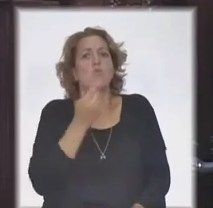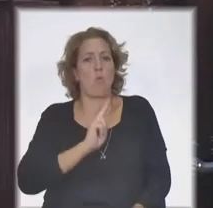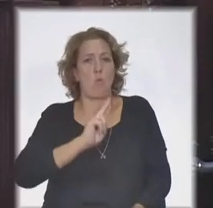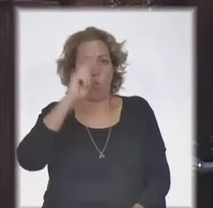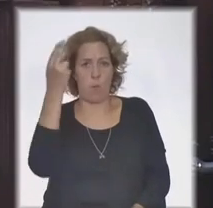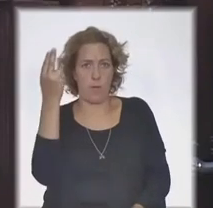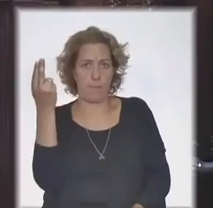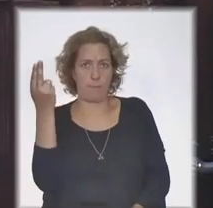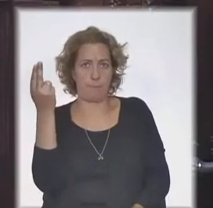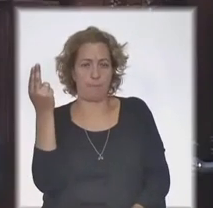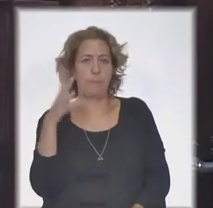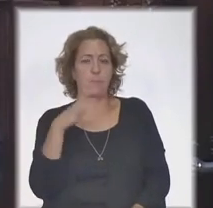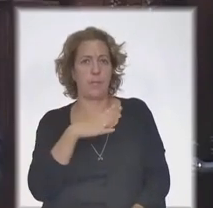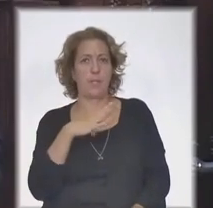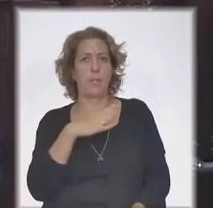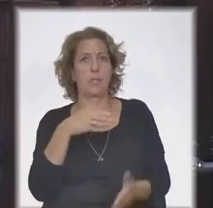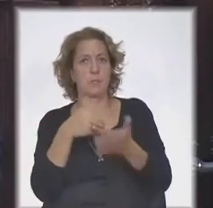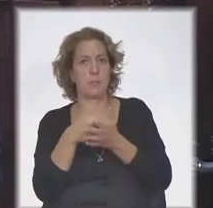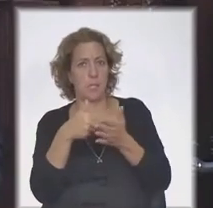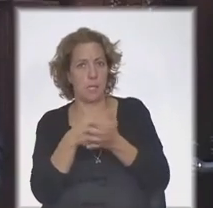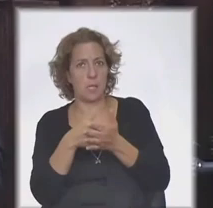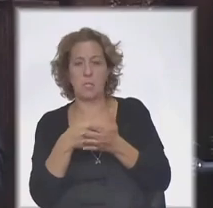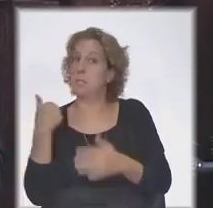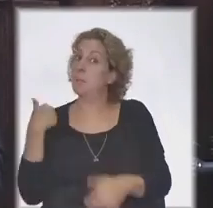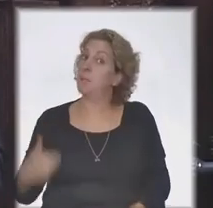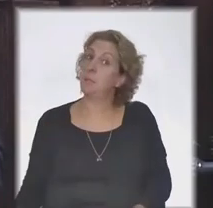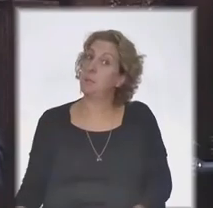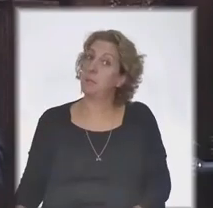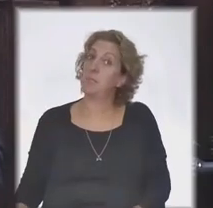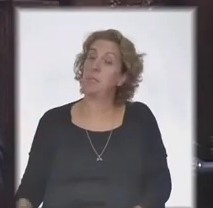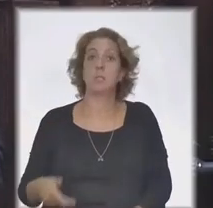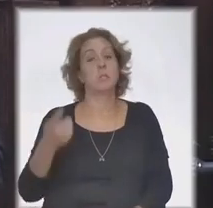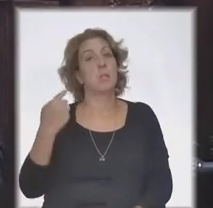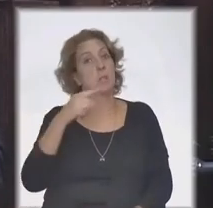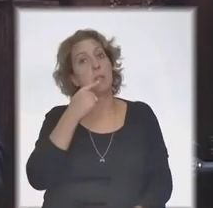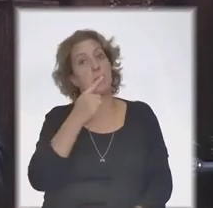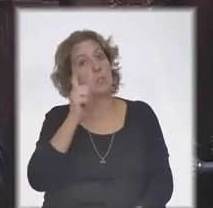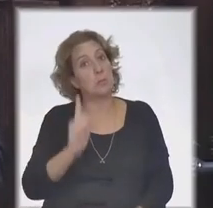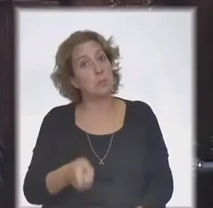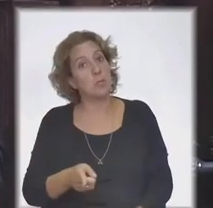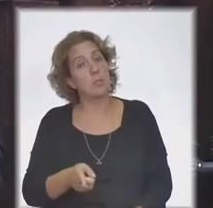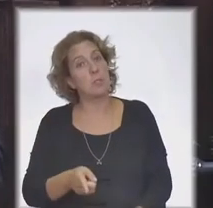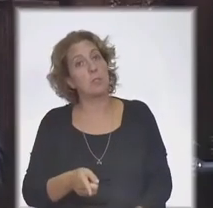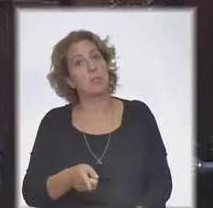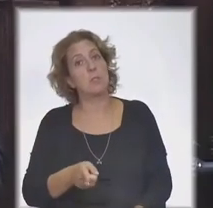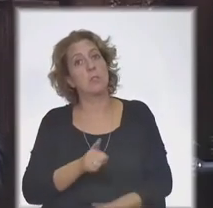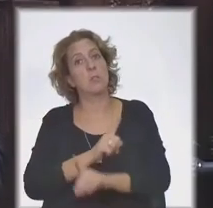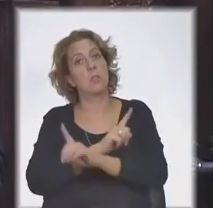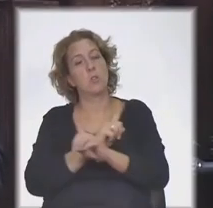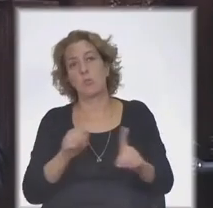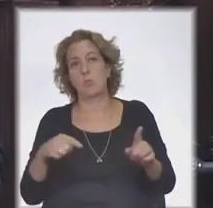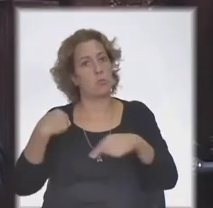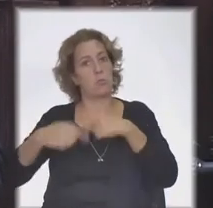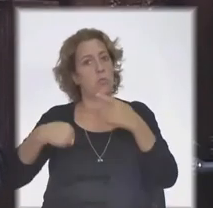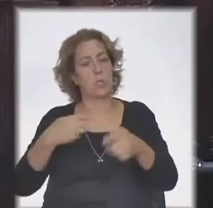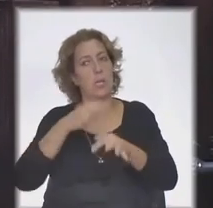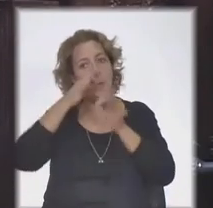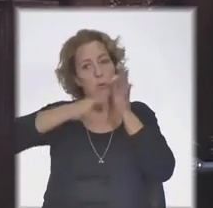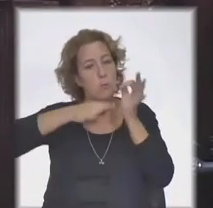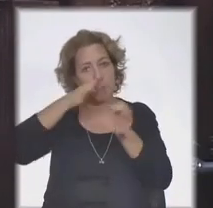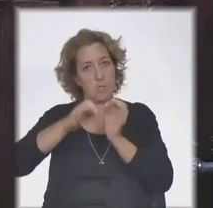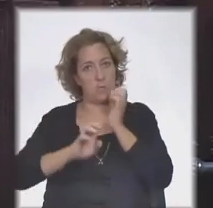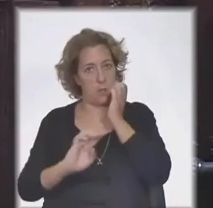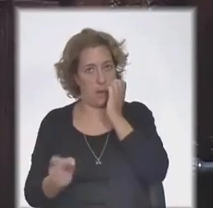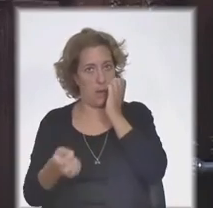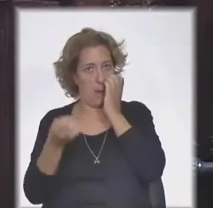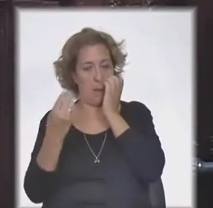país tenerlo cerca. Lamentablemente, hay que decirlo también, que no se están siguiendo sus recomendaciones, porque